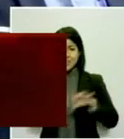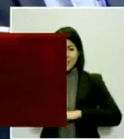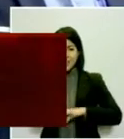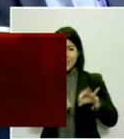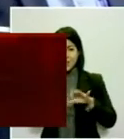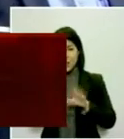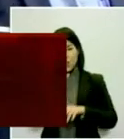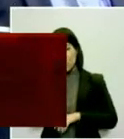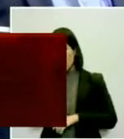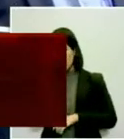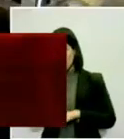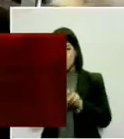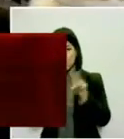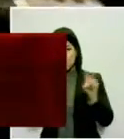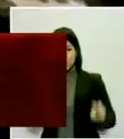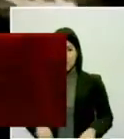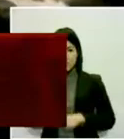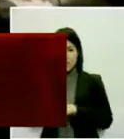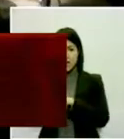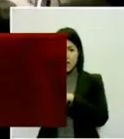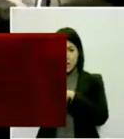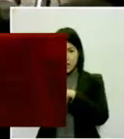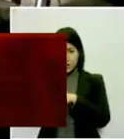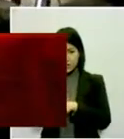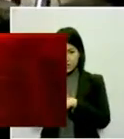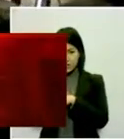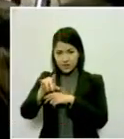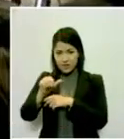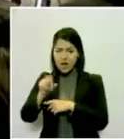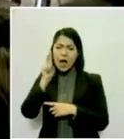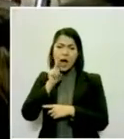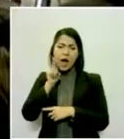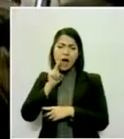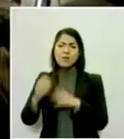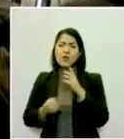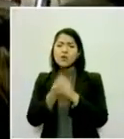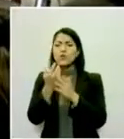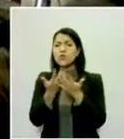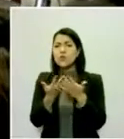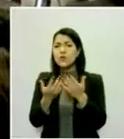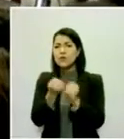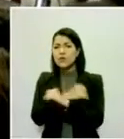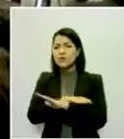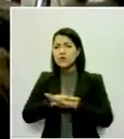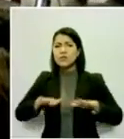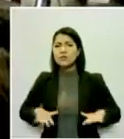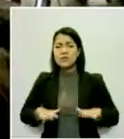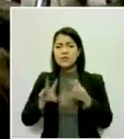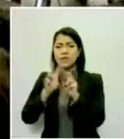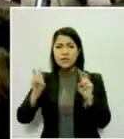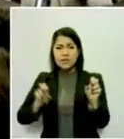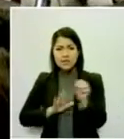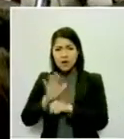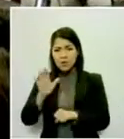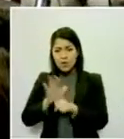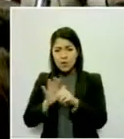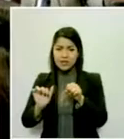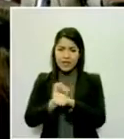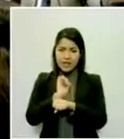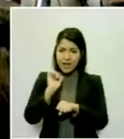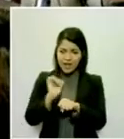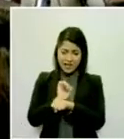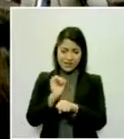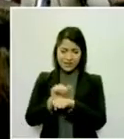vamos al siguiente tema, que es Luis Navarro. Nos va a poner la actualización de cómo vamos en el tema de todos estos temas vehiculares que